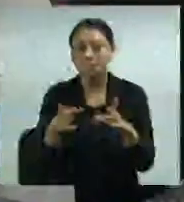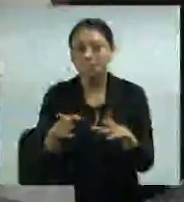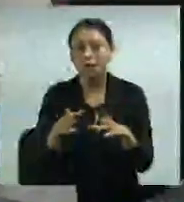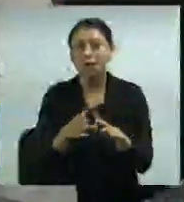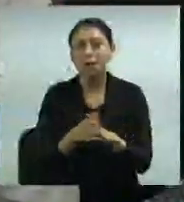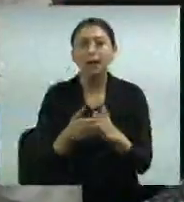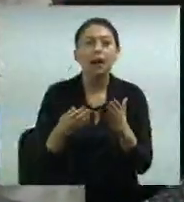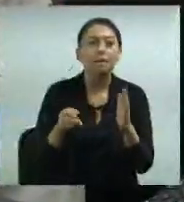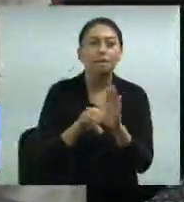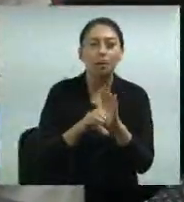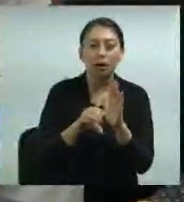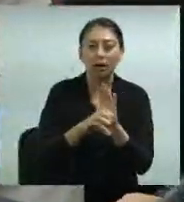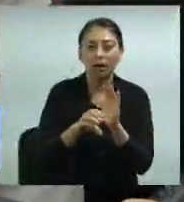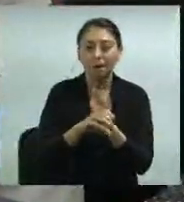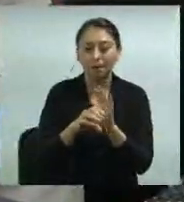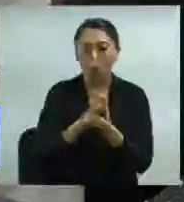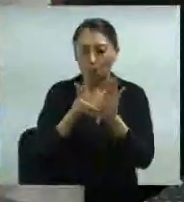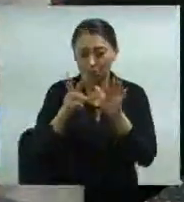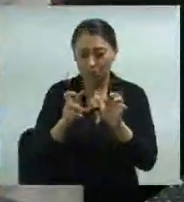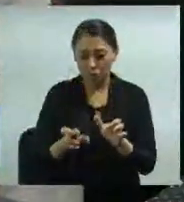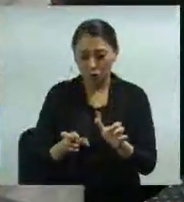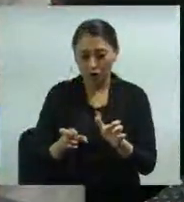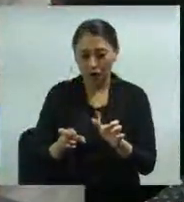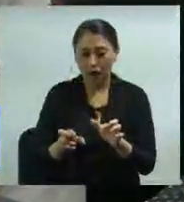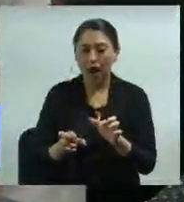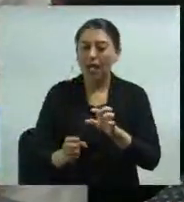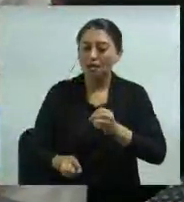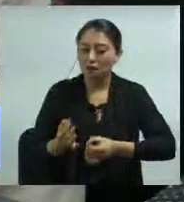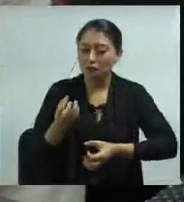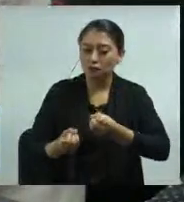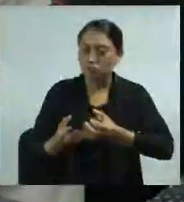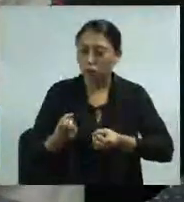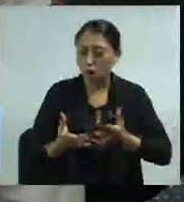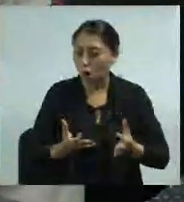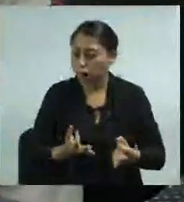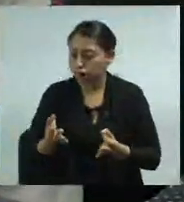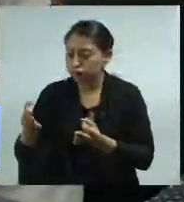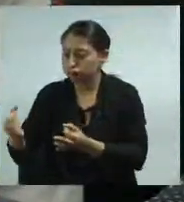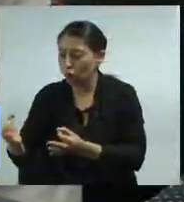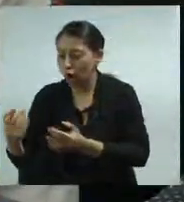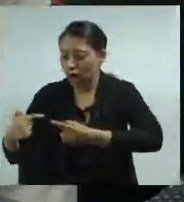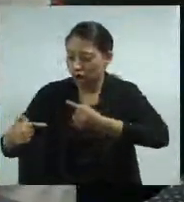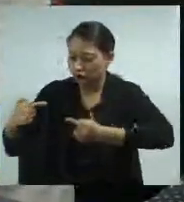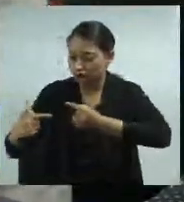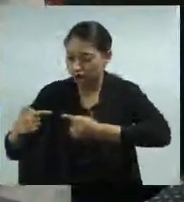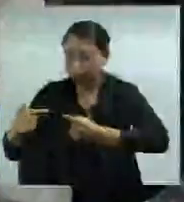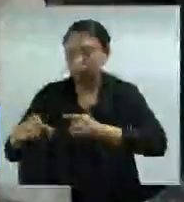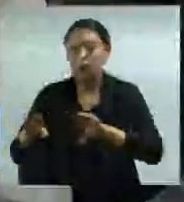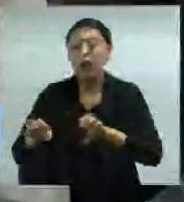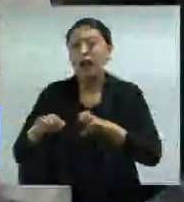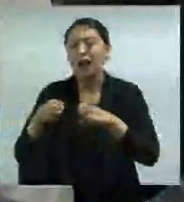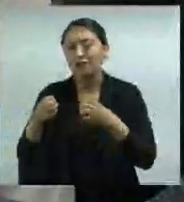quemó fuego, digamos, le dio fuego a la cuestión de ANSA por cuestiones de rencillas. Y hay personas que